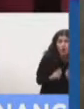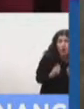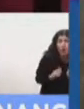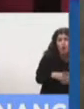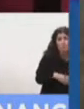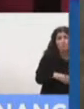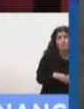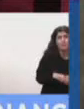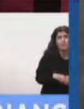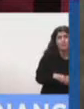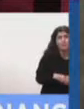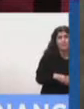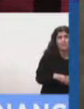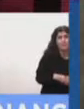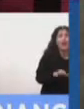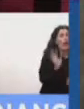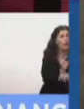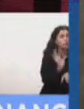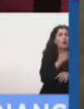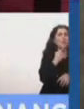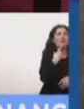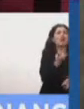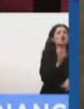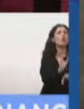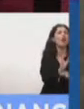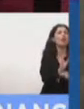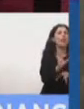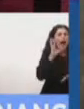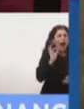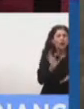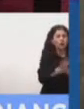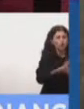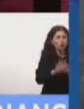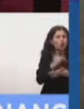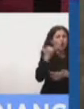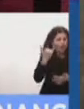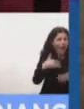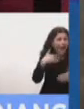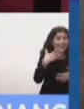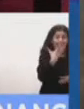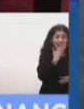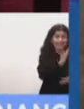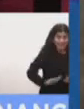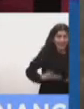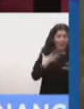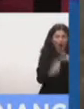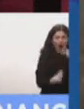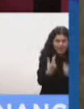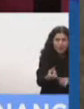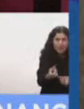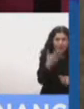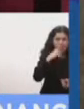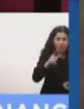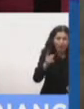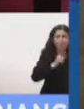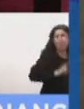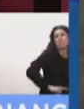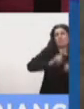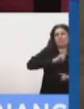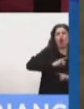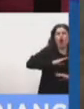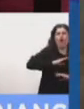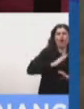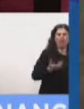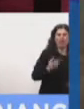Estuvo, dicen, por el Congreso, en realidad en su despacho en la Cámara de Diputados, pero no